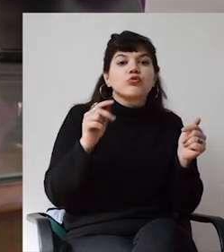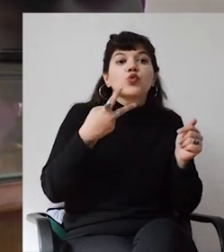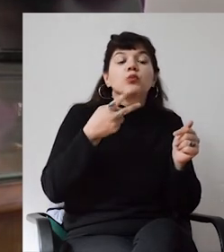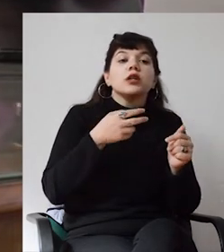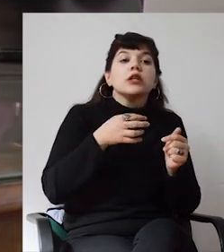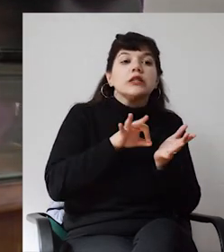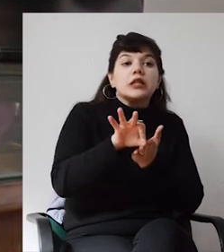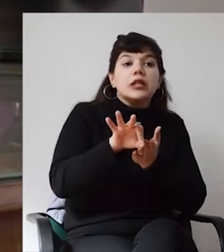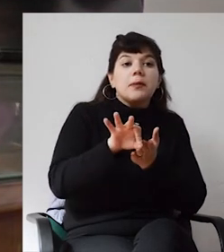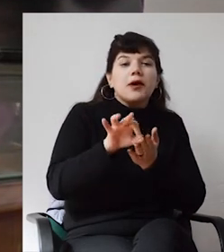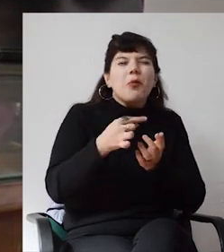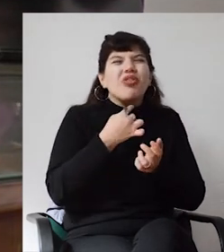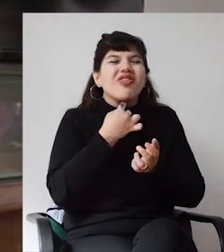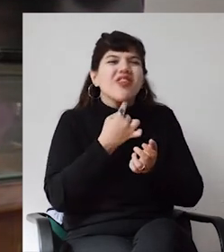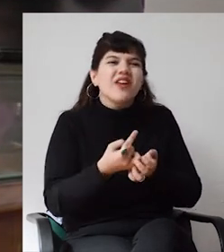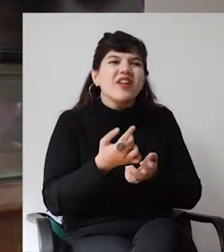subsistemas